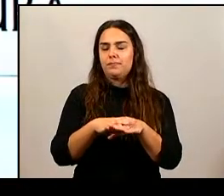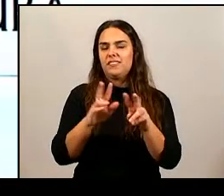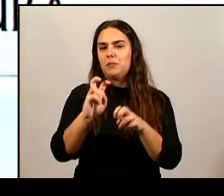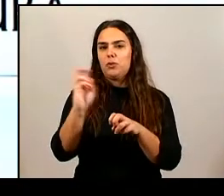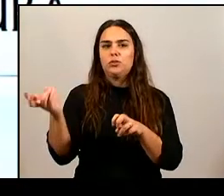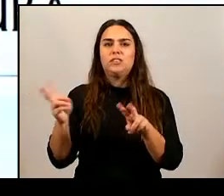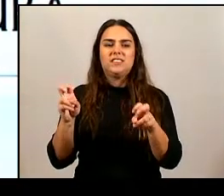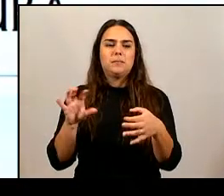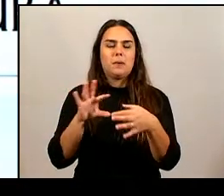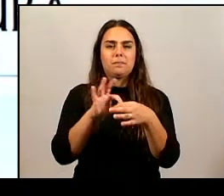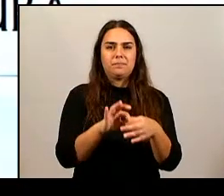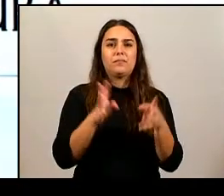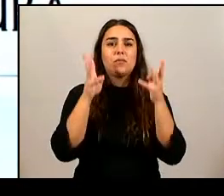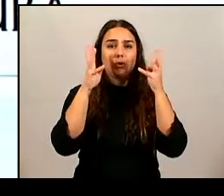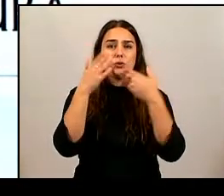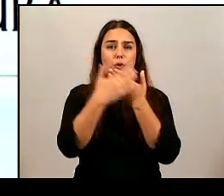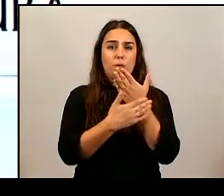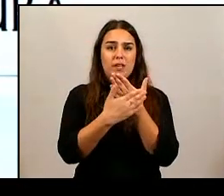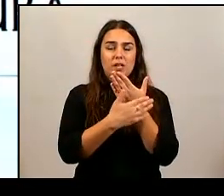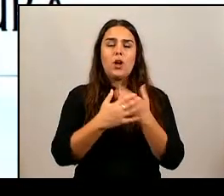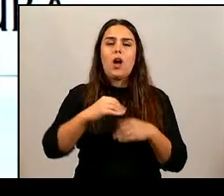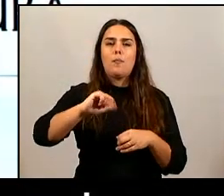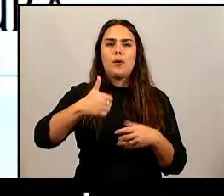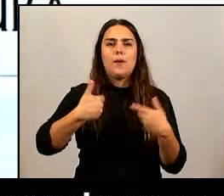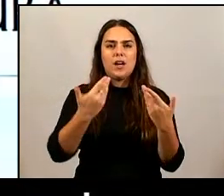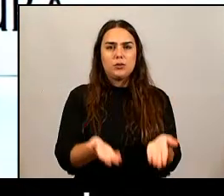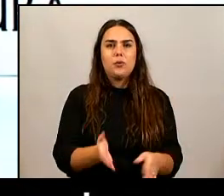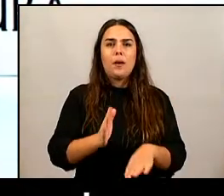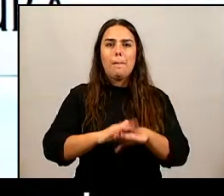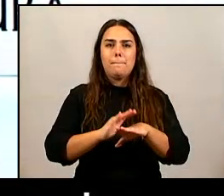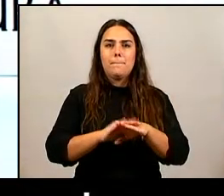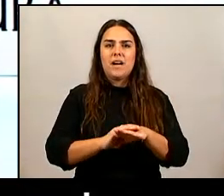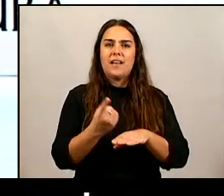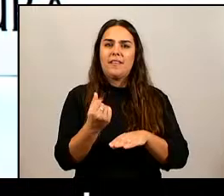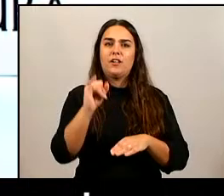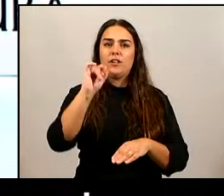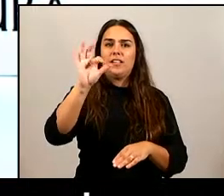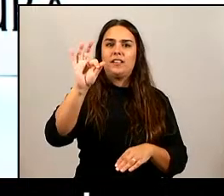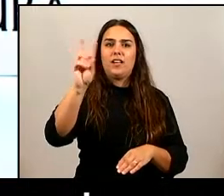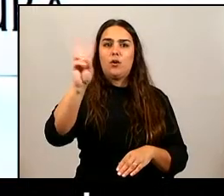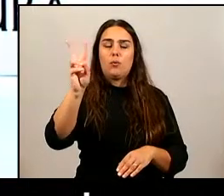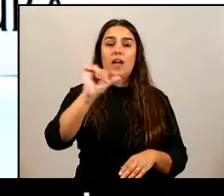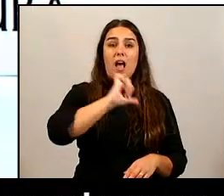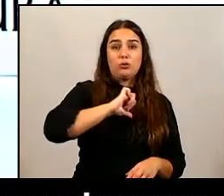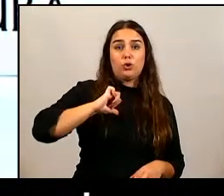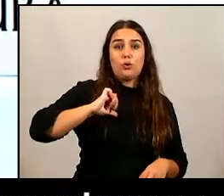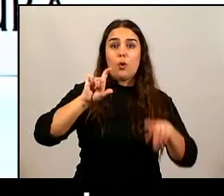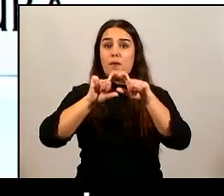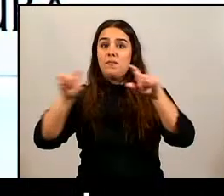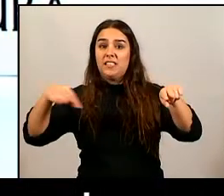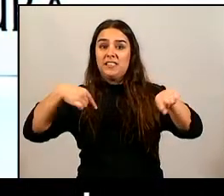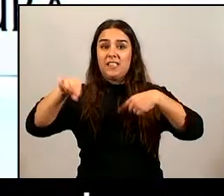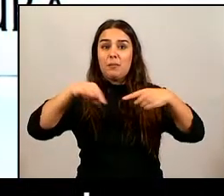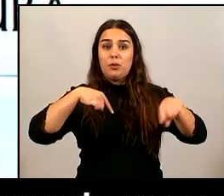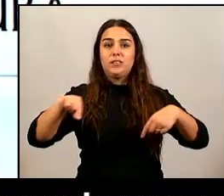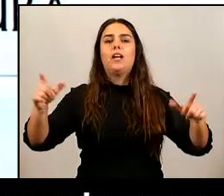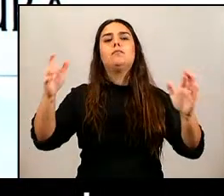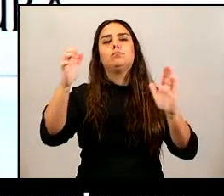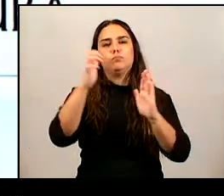referentes a infraestructura. El Consejo de Gobierno ha aprobado las ayudas para reducir el coste de la ITV de autónomos y empresas de transportes en